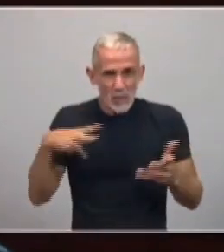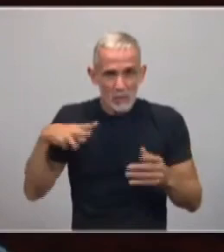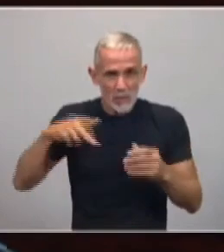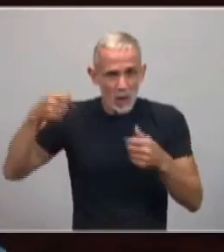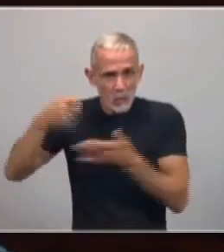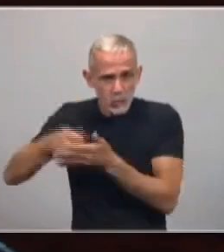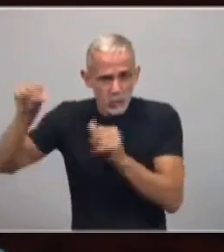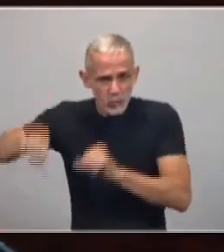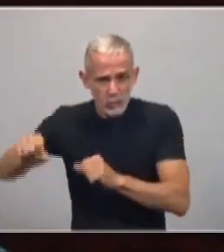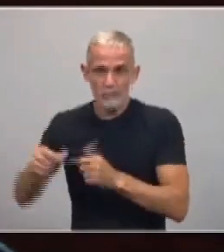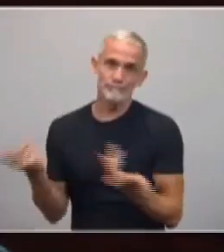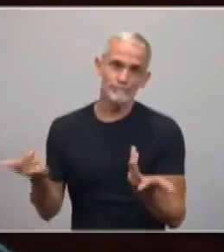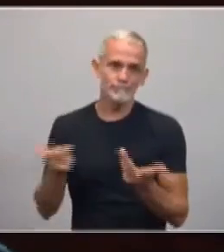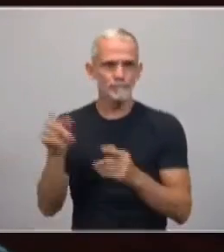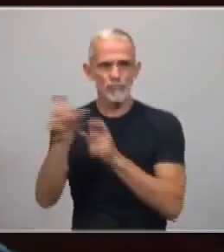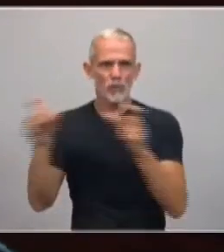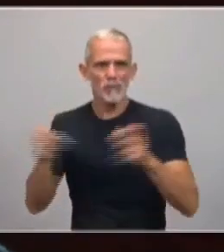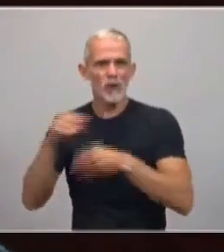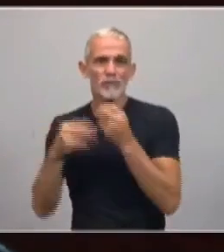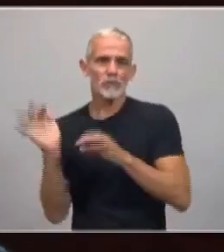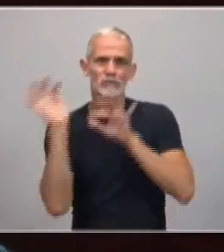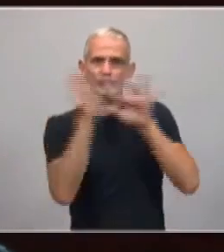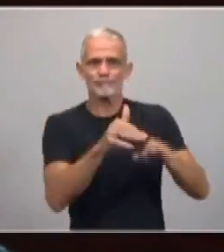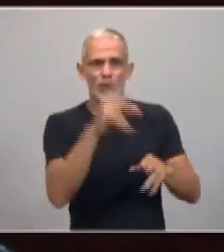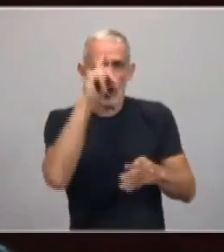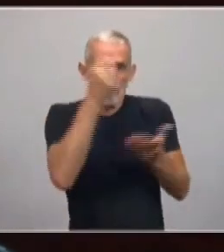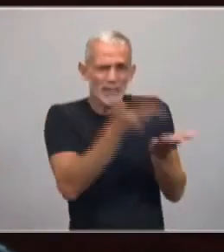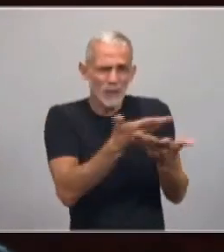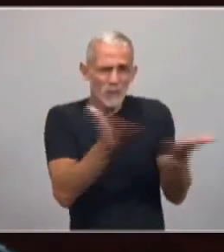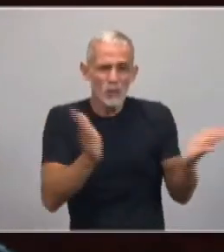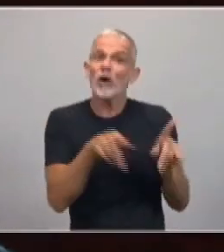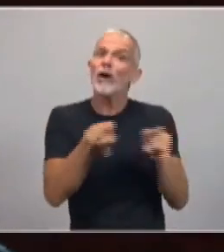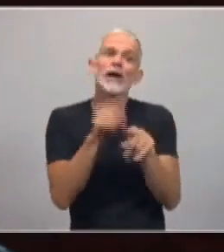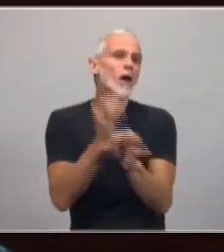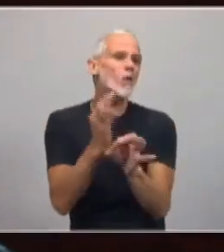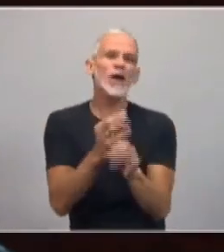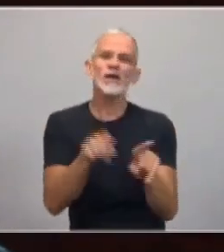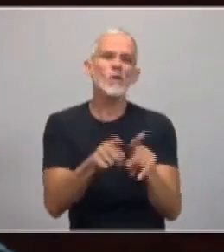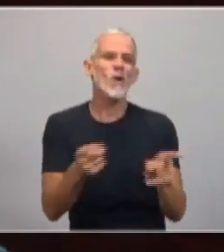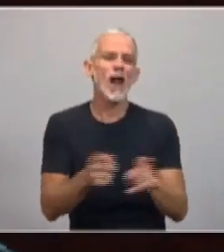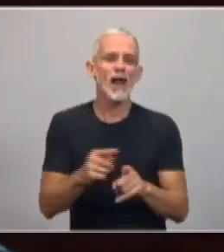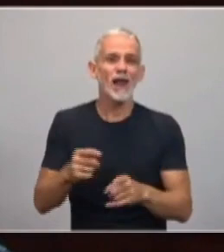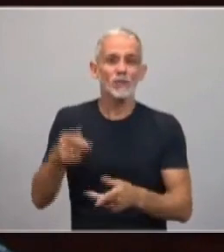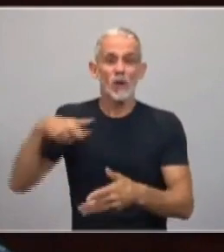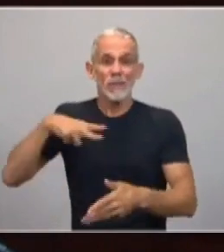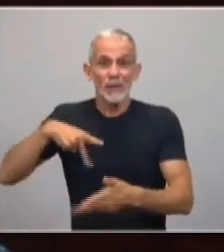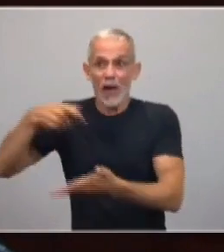la salud pública, como ocurre también en la esfera de la educación. No pueden pagar el